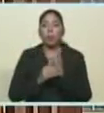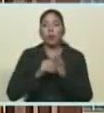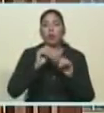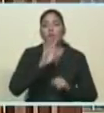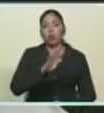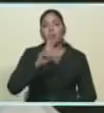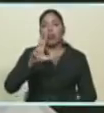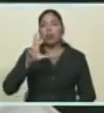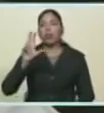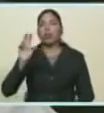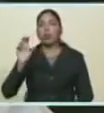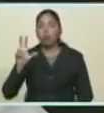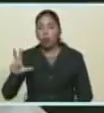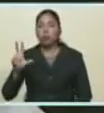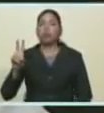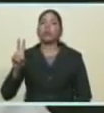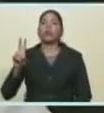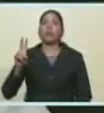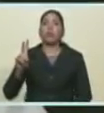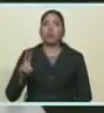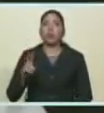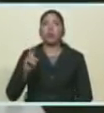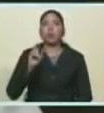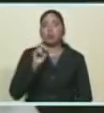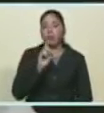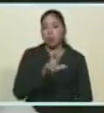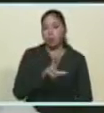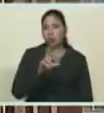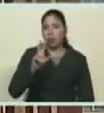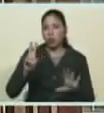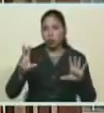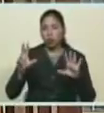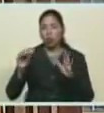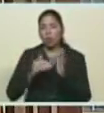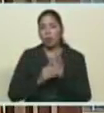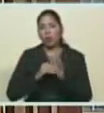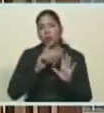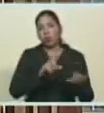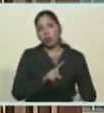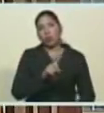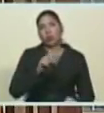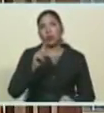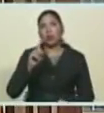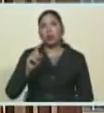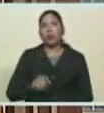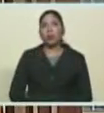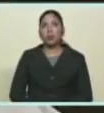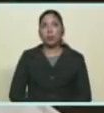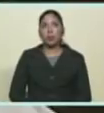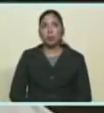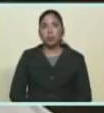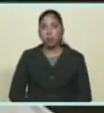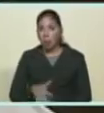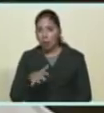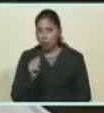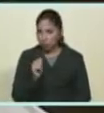millones de bolívares, gobernación 38.178 millones de bolívares, más o menos.